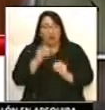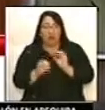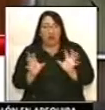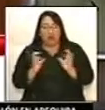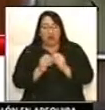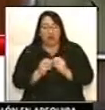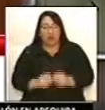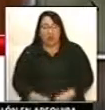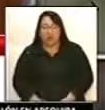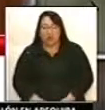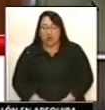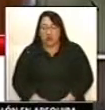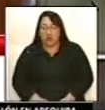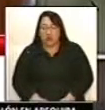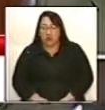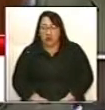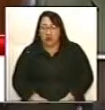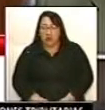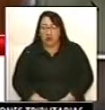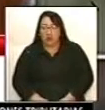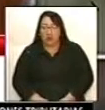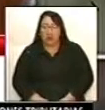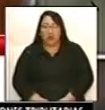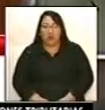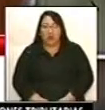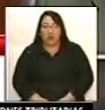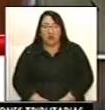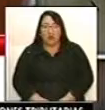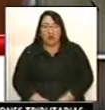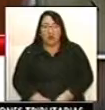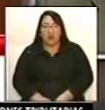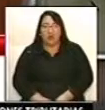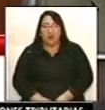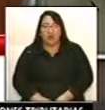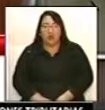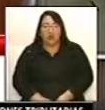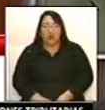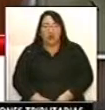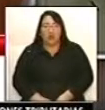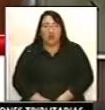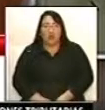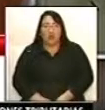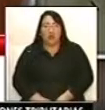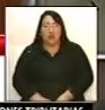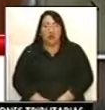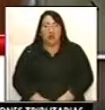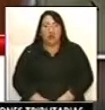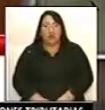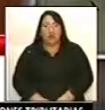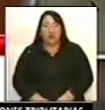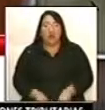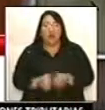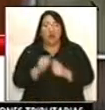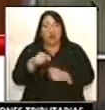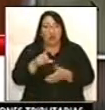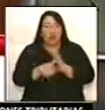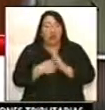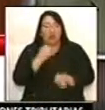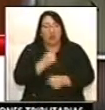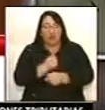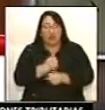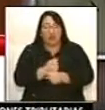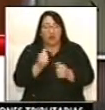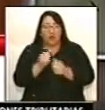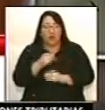y reglamentarias. Con relación a esto, este es el proyecto inicial. Luego ha sido trabajado